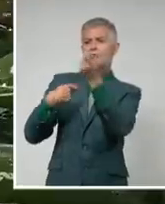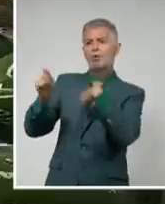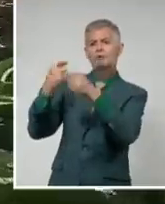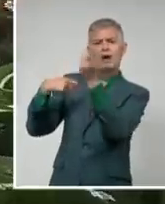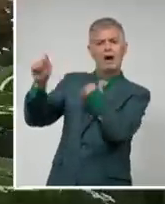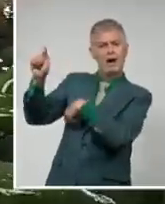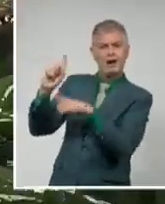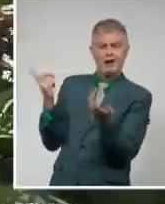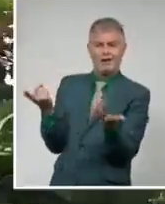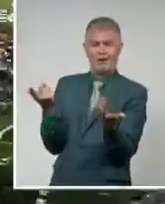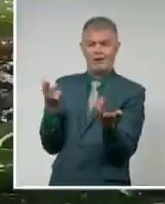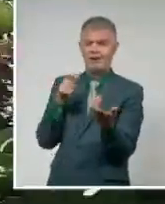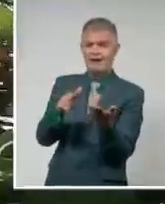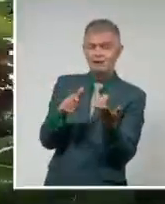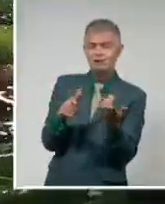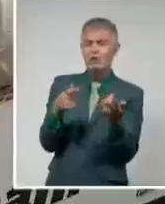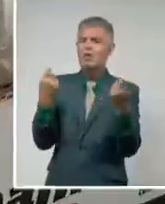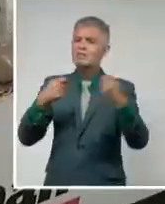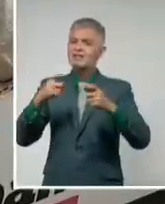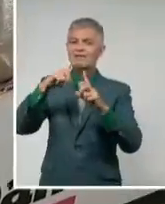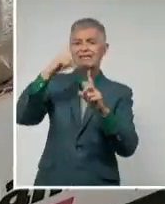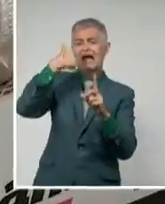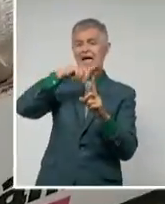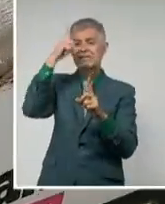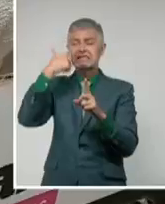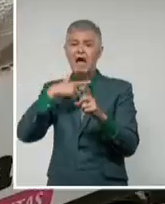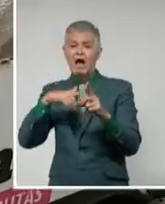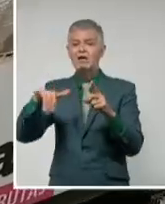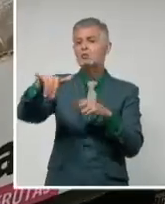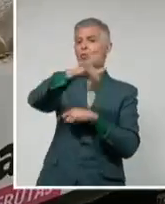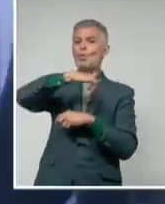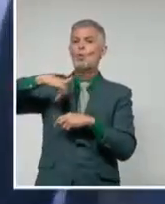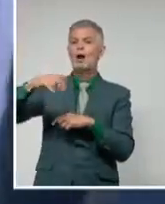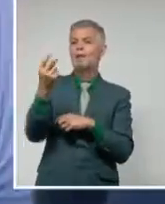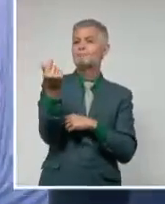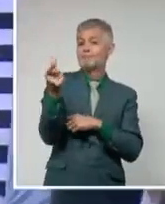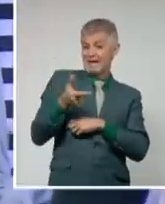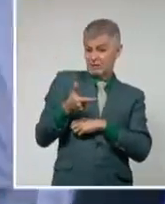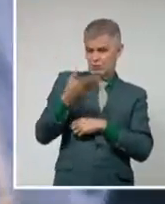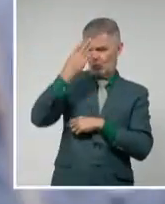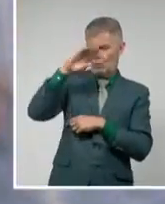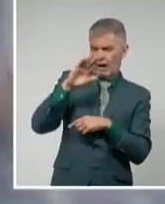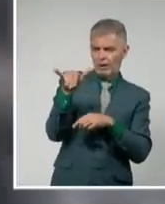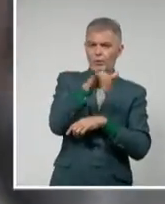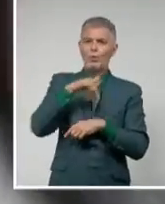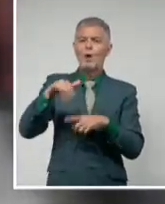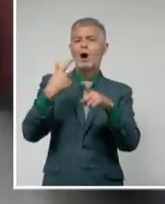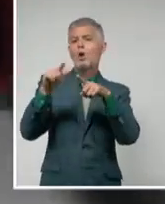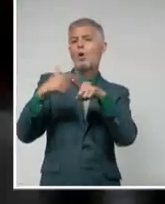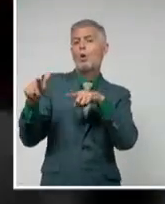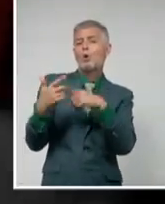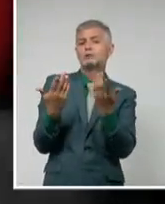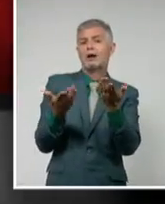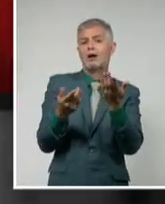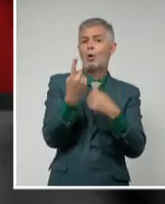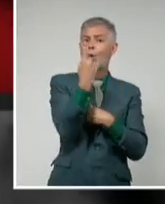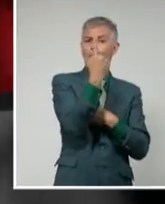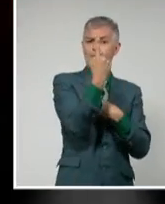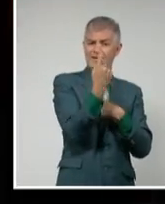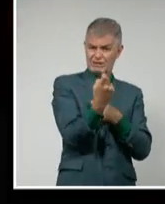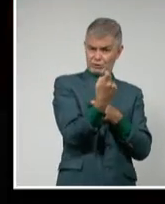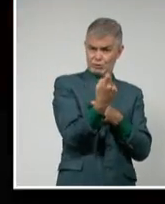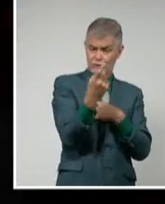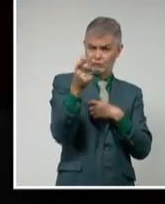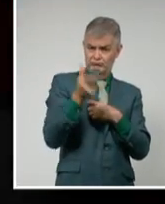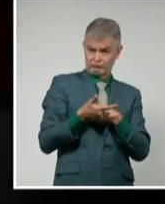cambio que iguala el peso con respecto a las monedas extranjeras. En la práctica resulta exactamente así. Un peso es igual a